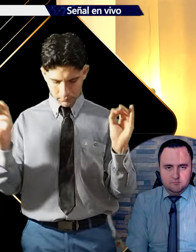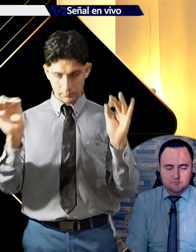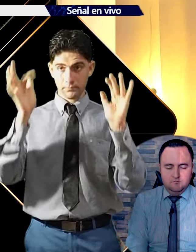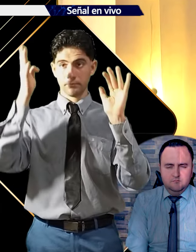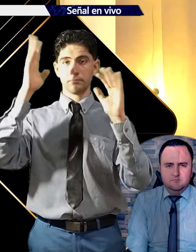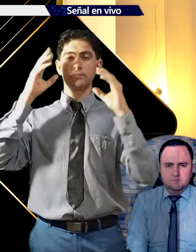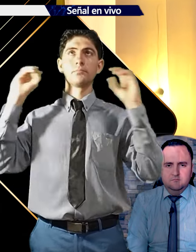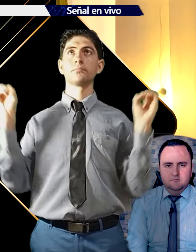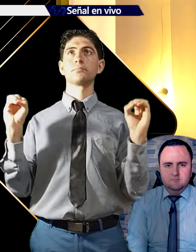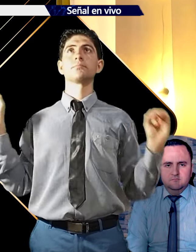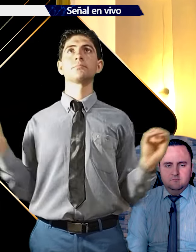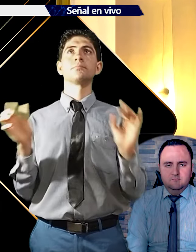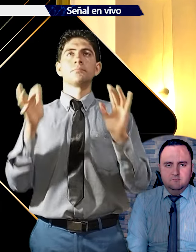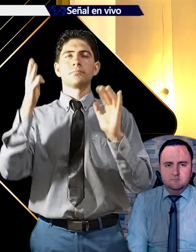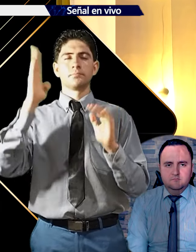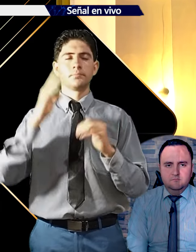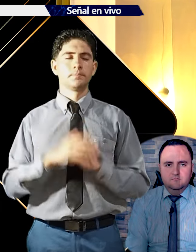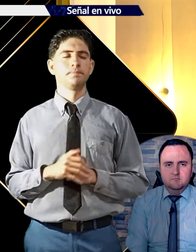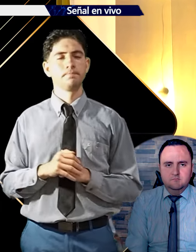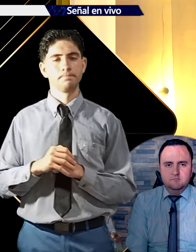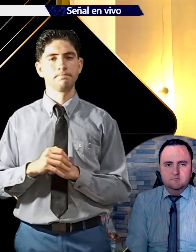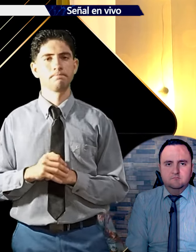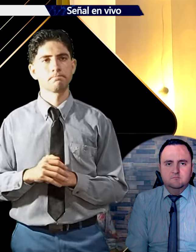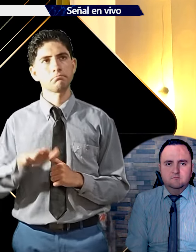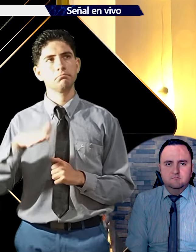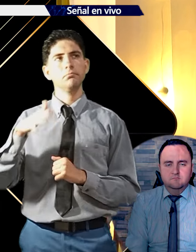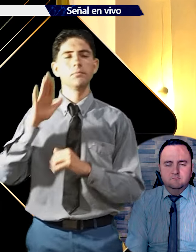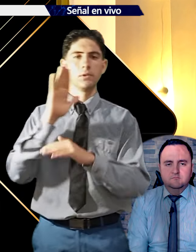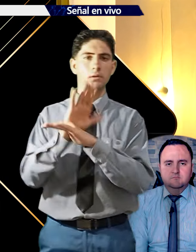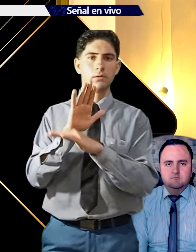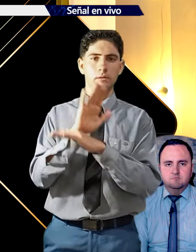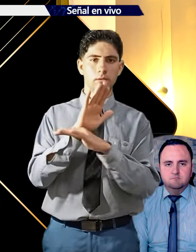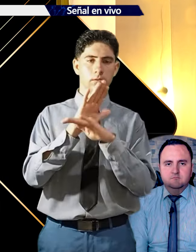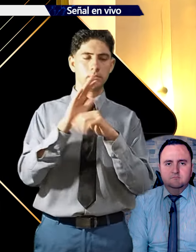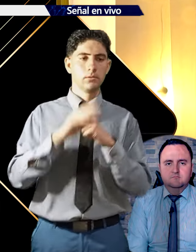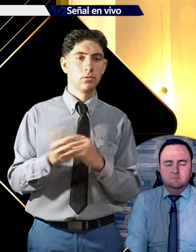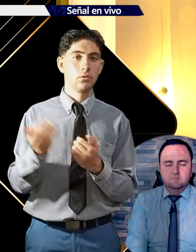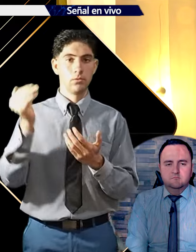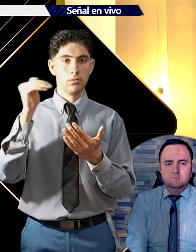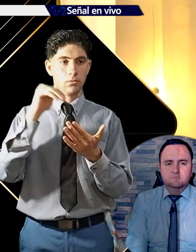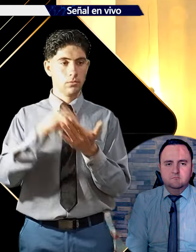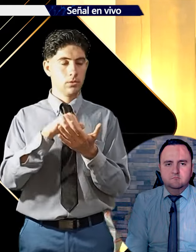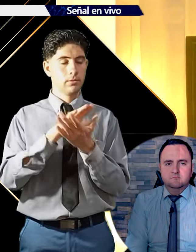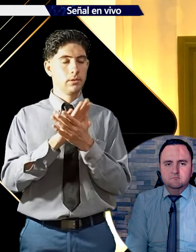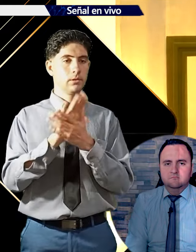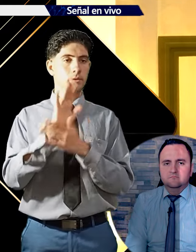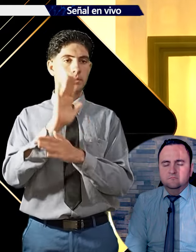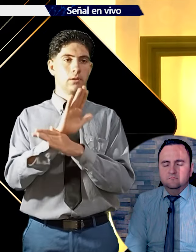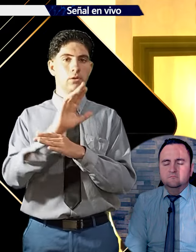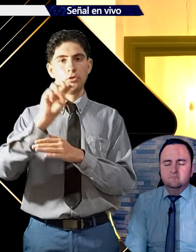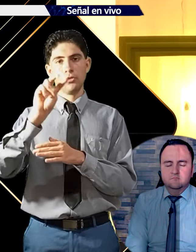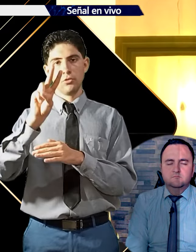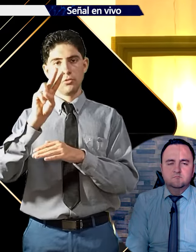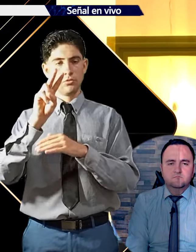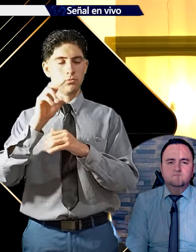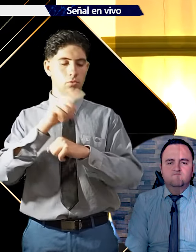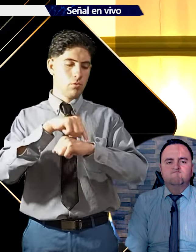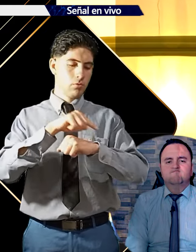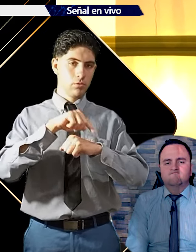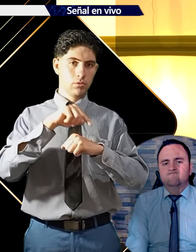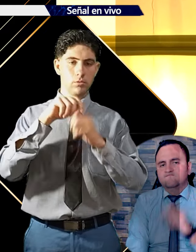Dios. Digamos gloria a Dios. Digamos gloria a Dios. Mija, y en la tarde él está otras 2 horas